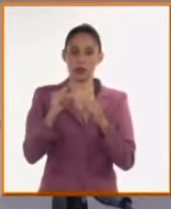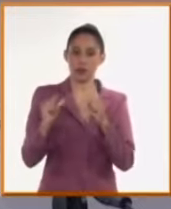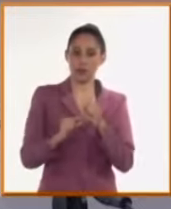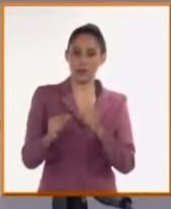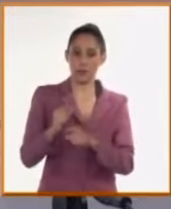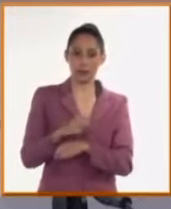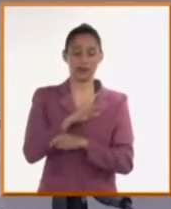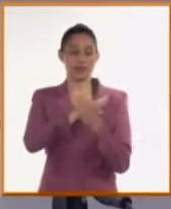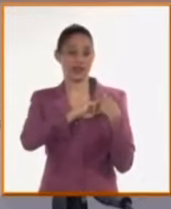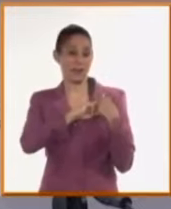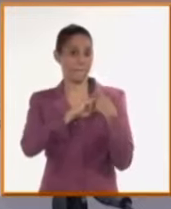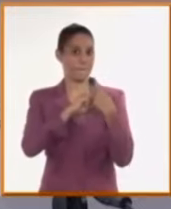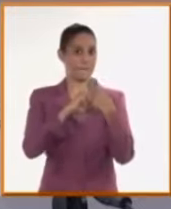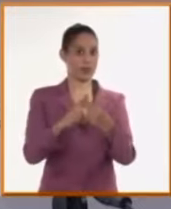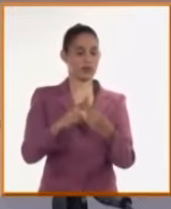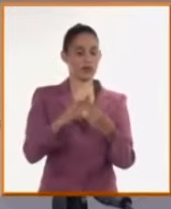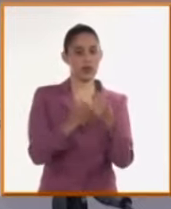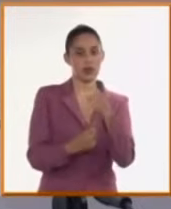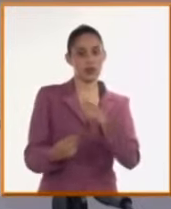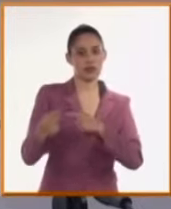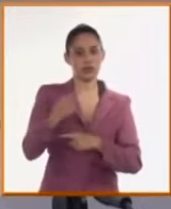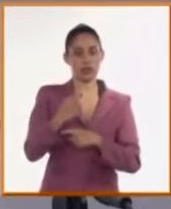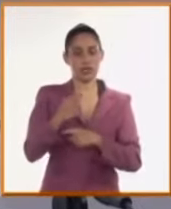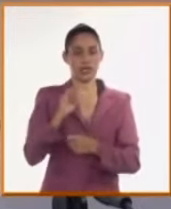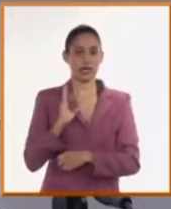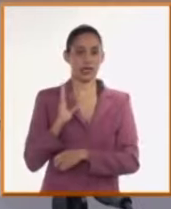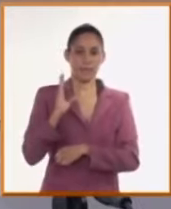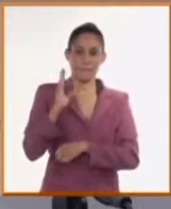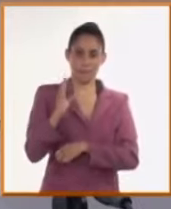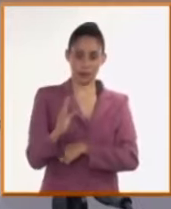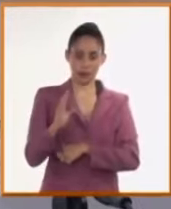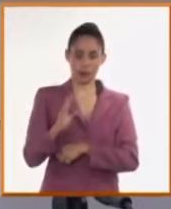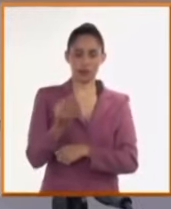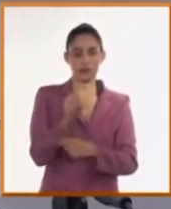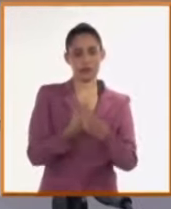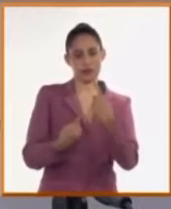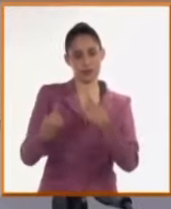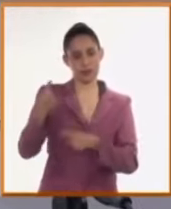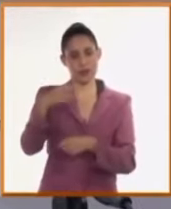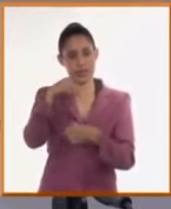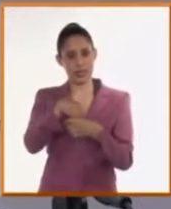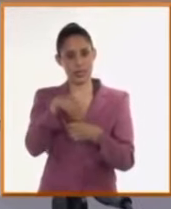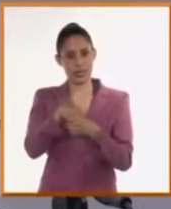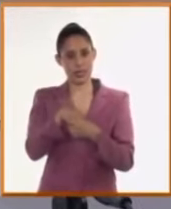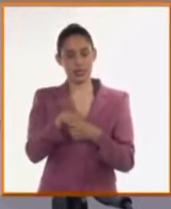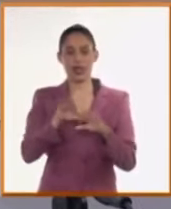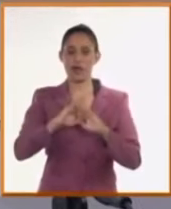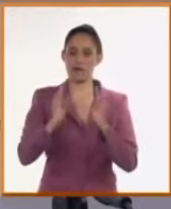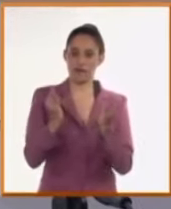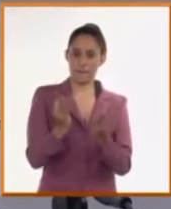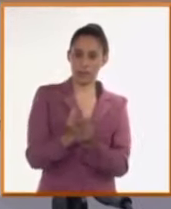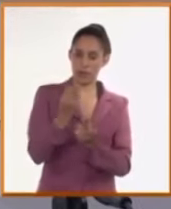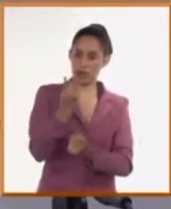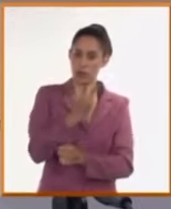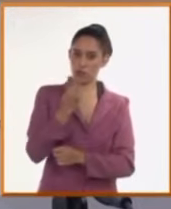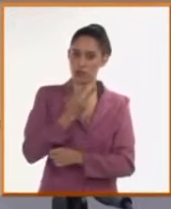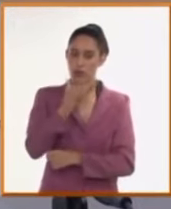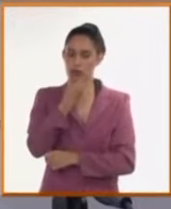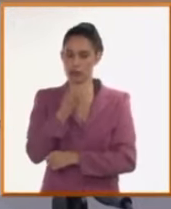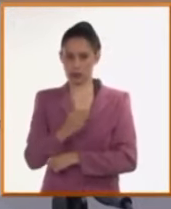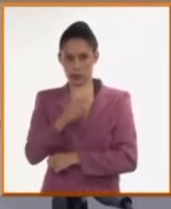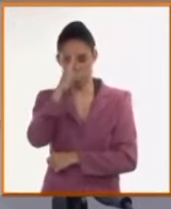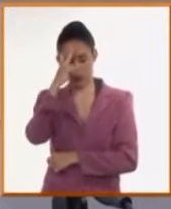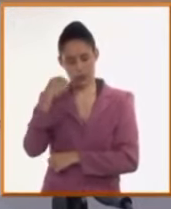responsabilidad y un gran respeto en particular con la familias de